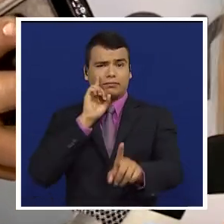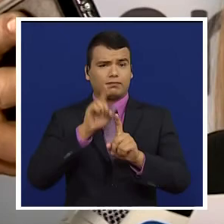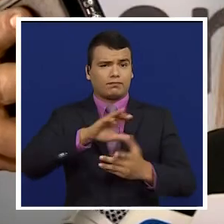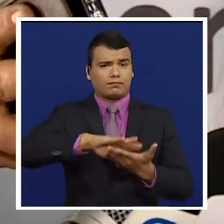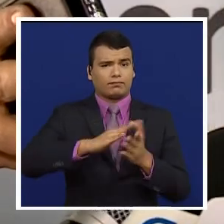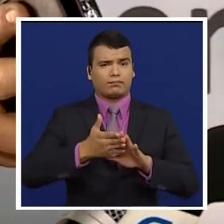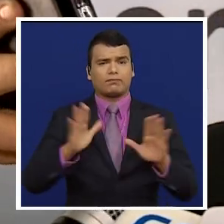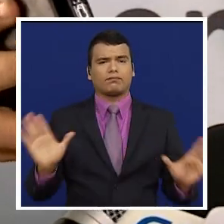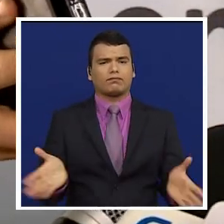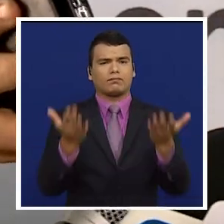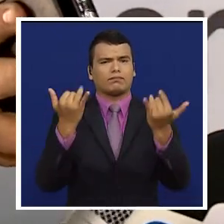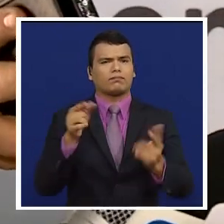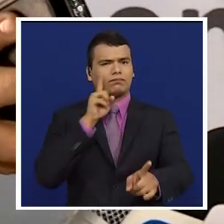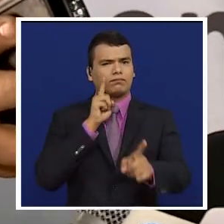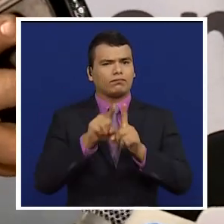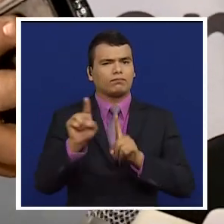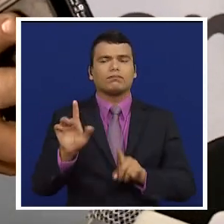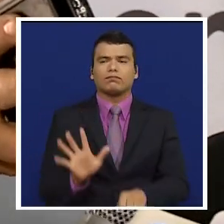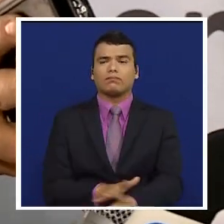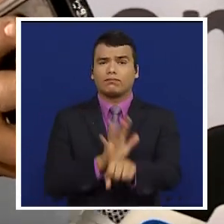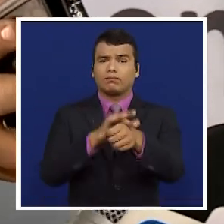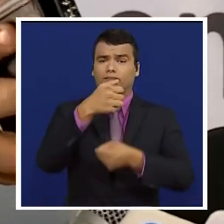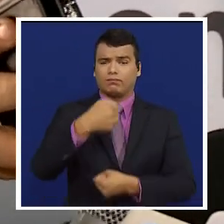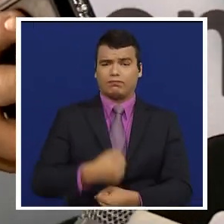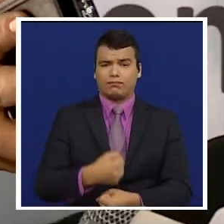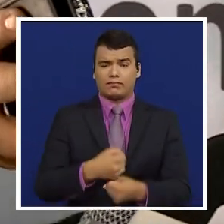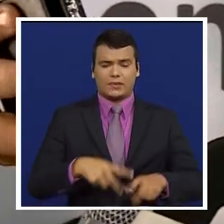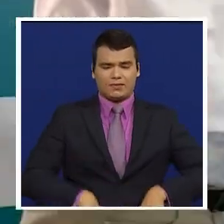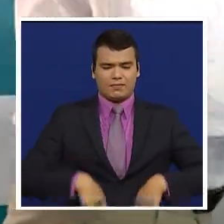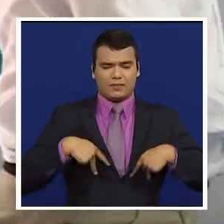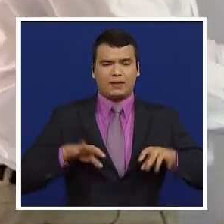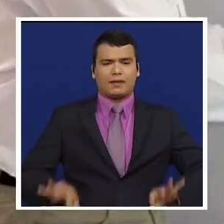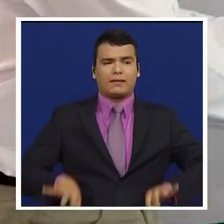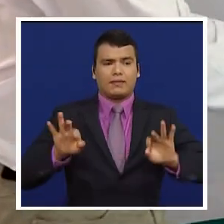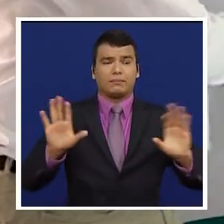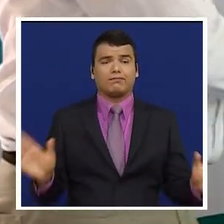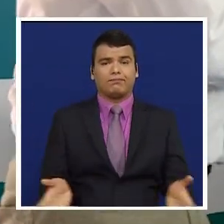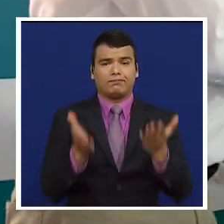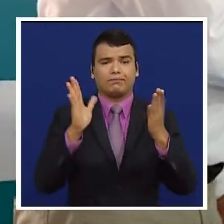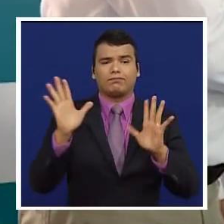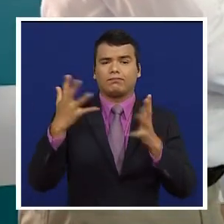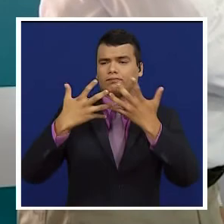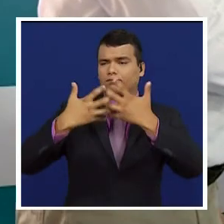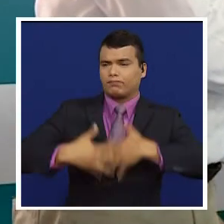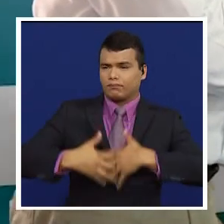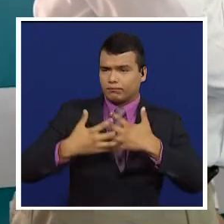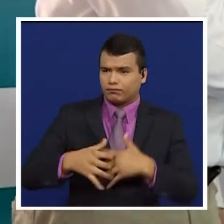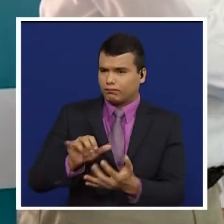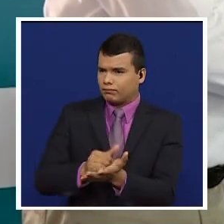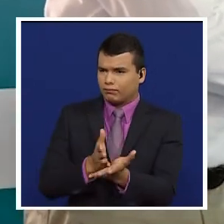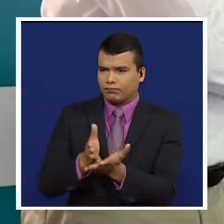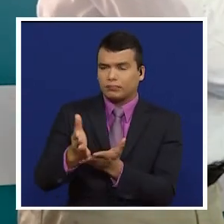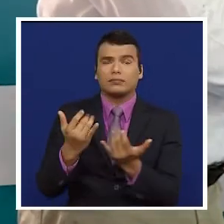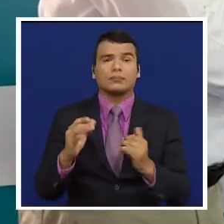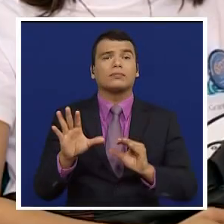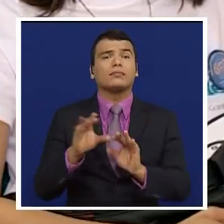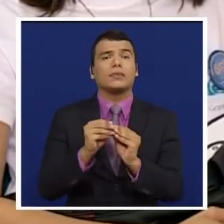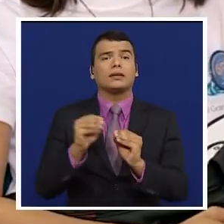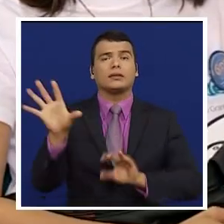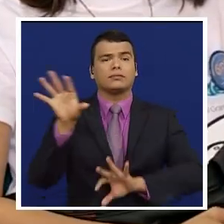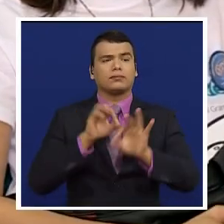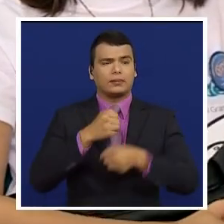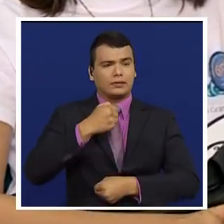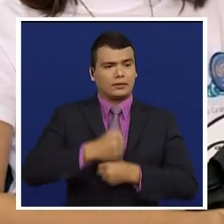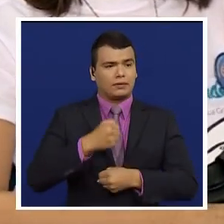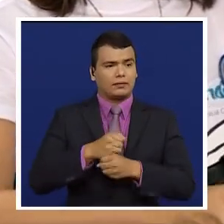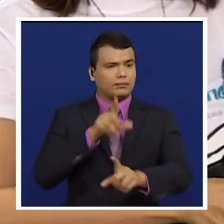construcción de la paz, generar empleo y mejoramiento de la calidad de vida de los vallecaucanos. Que las empresas se mantengan en el tiempo y generen empleo es la visión.